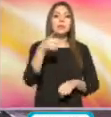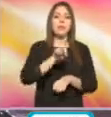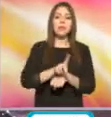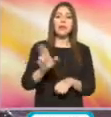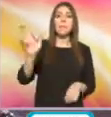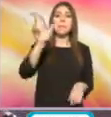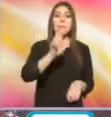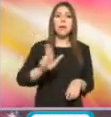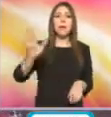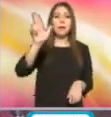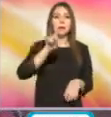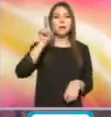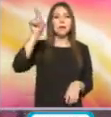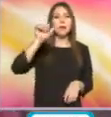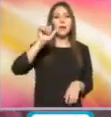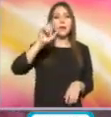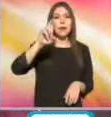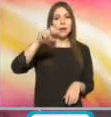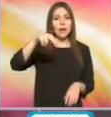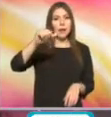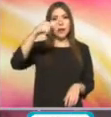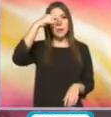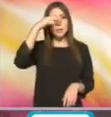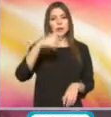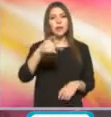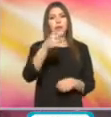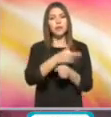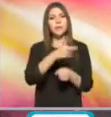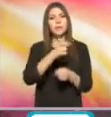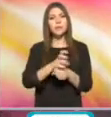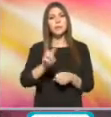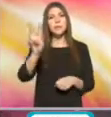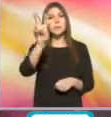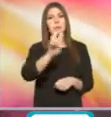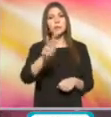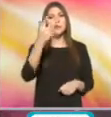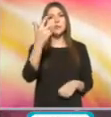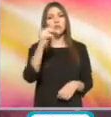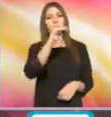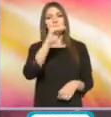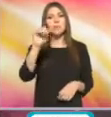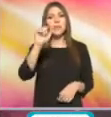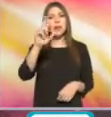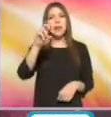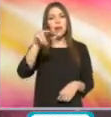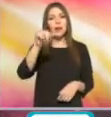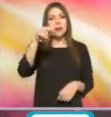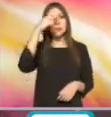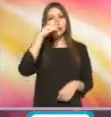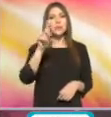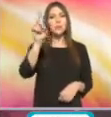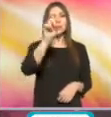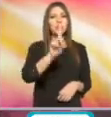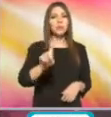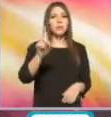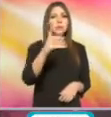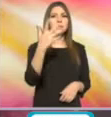martes estamos en Arena México, pero yo los invito a lo que son viernes 8 y media, Arena México, domingos